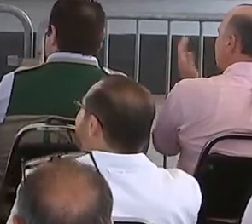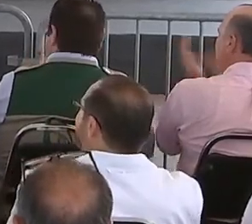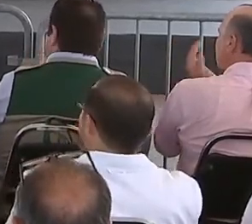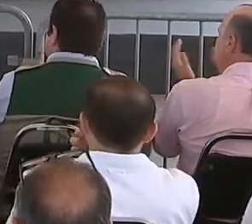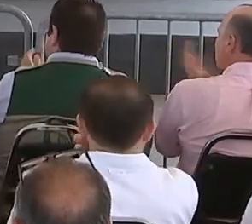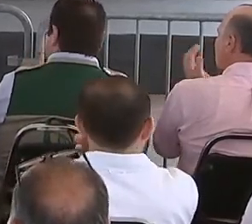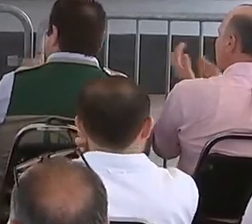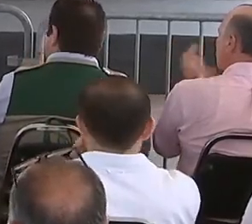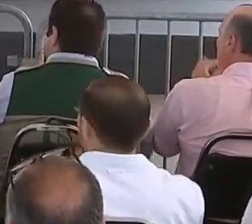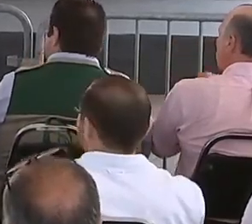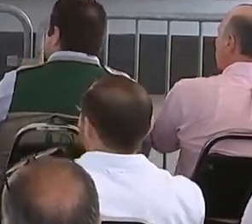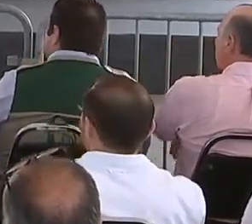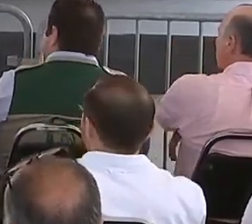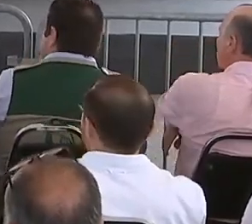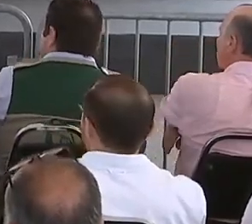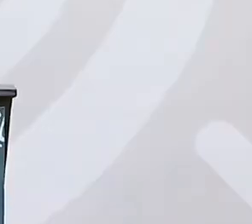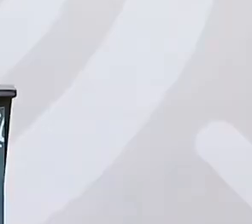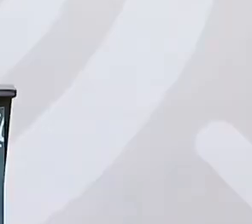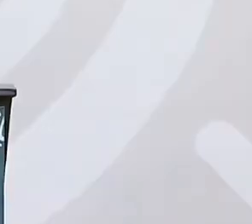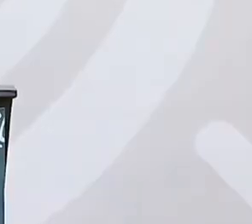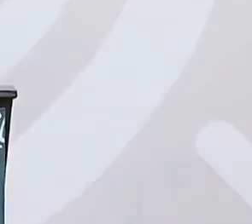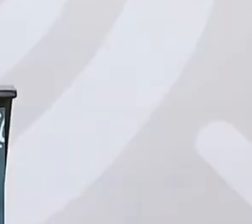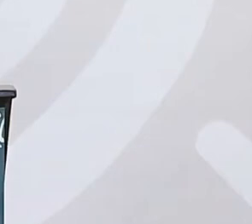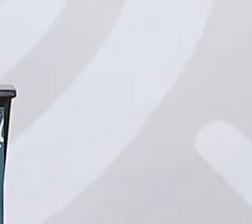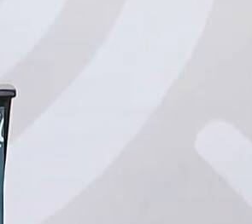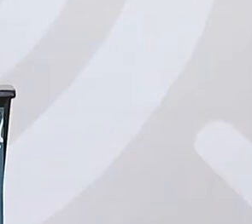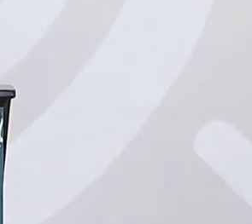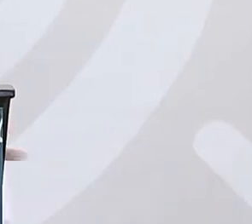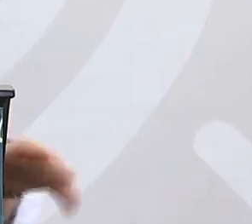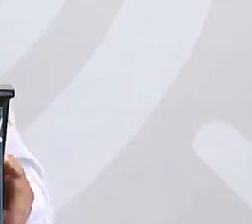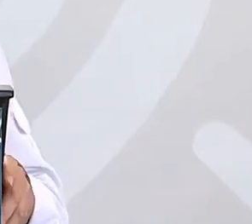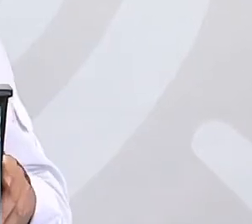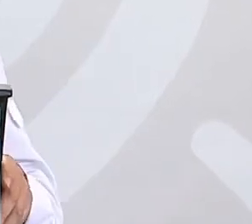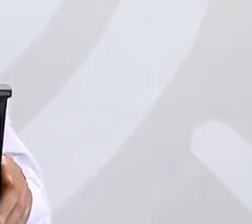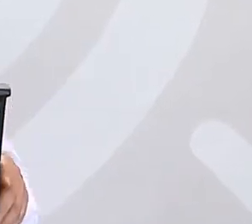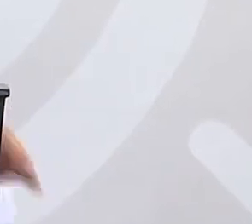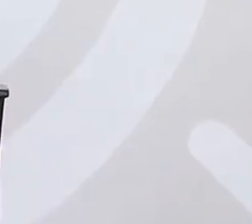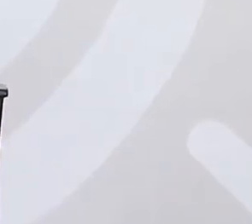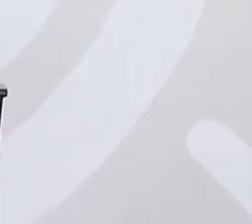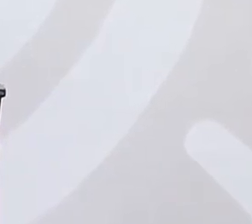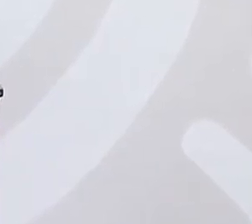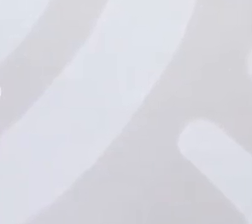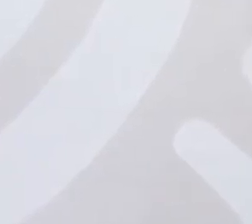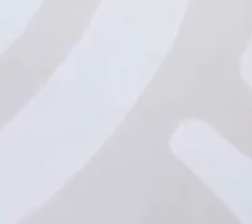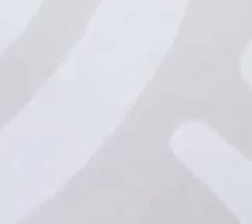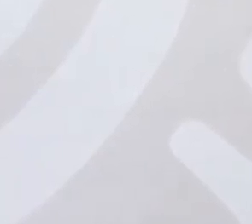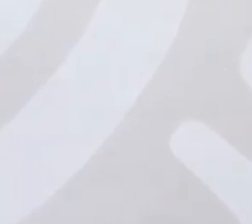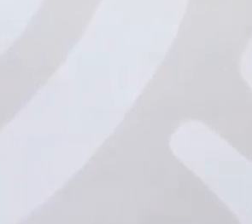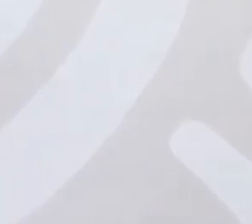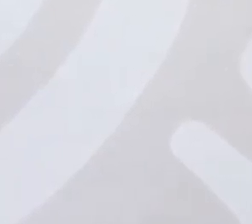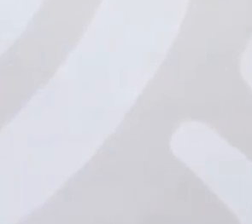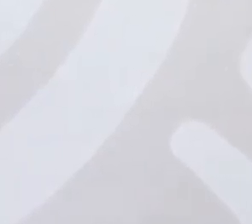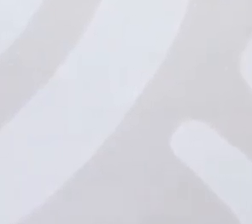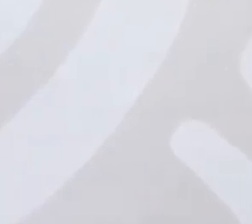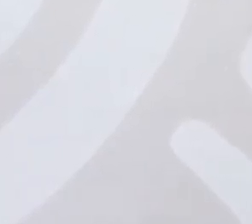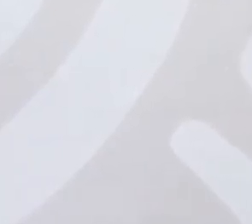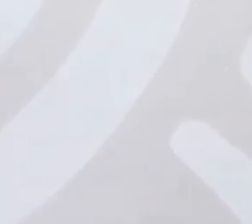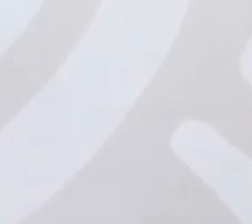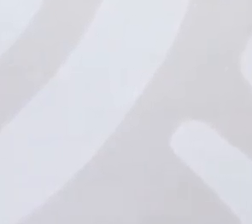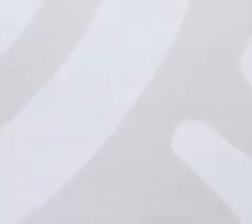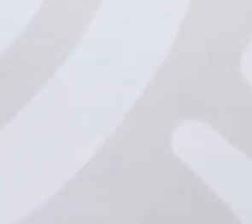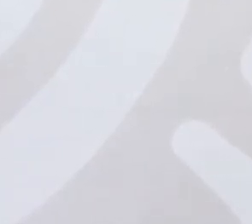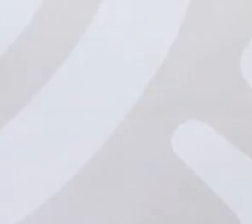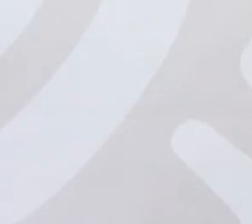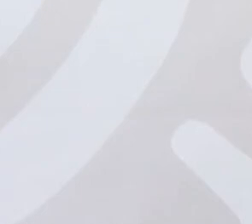Muchas gracias. Con su permiso, señor presidente, muy buenas tardes a todos y a todas, amigas